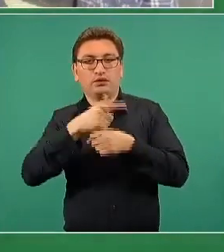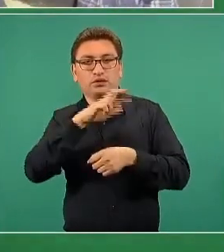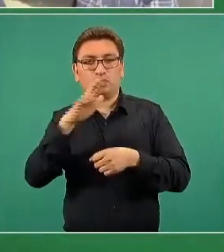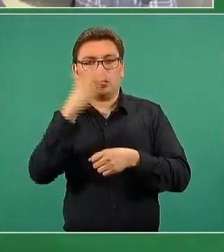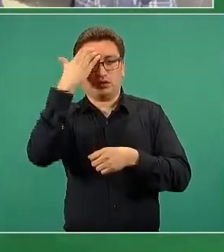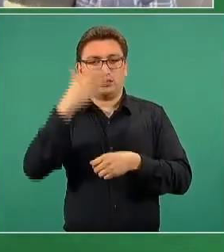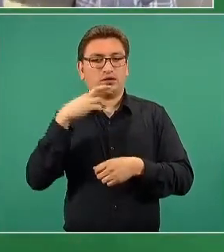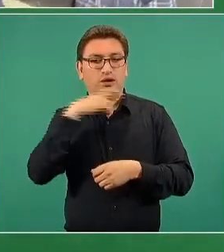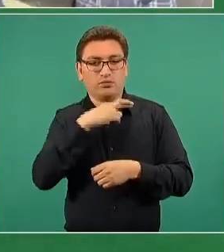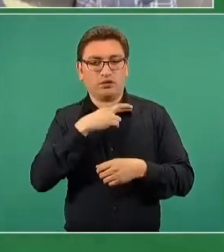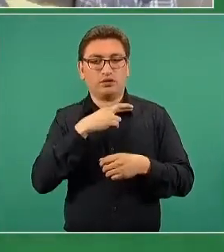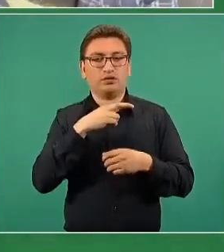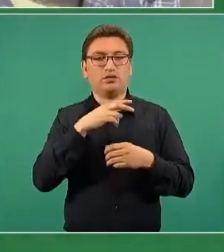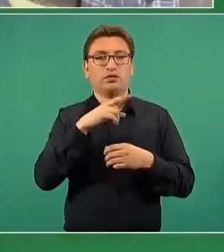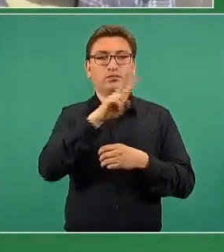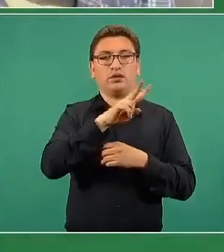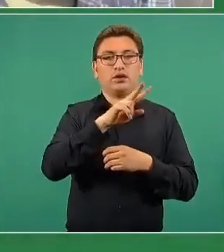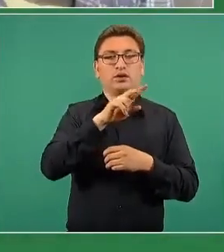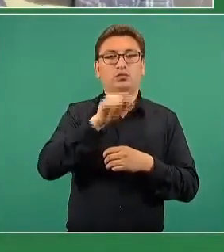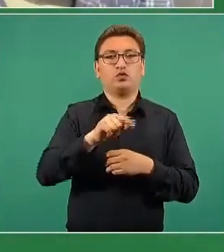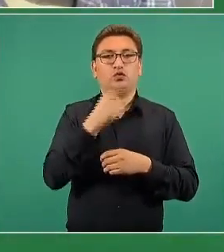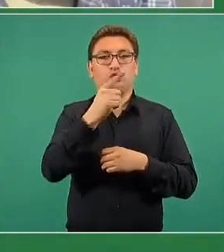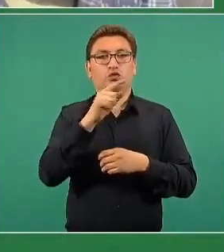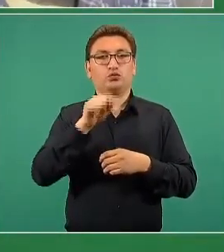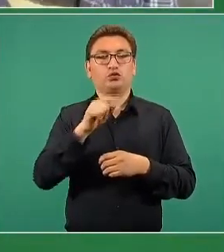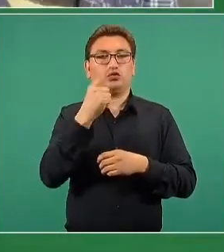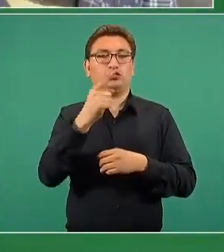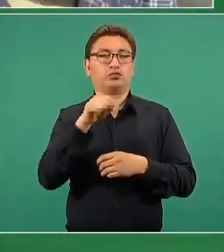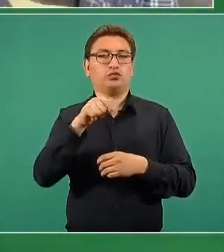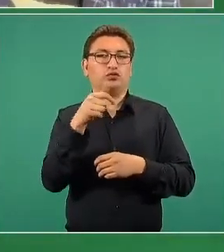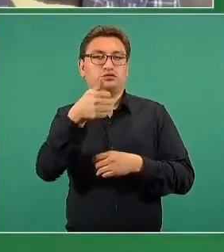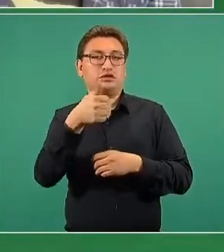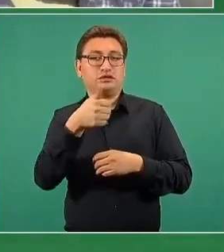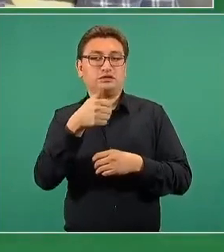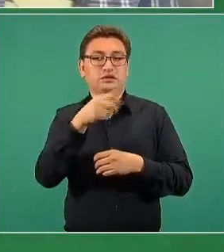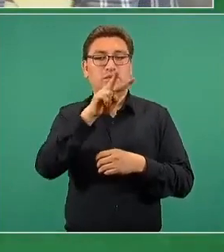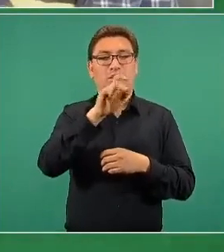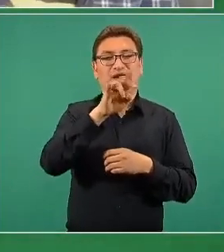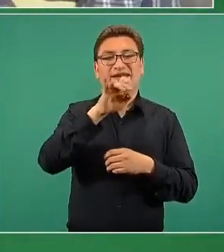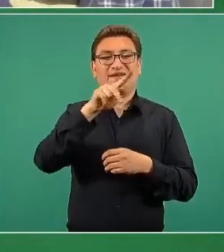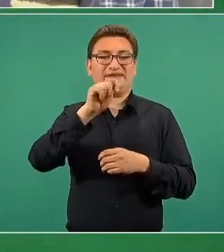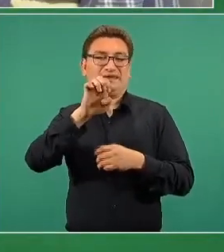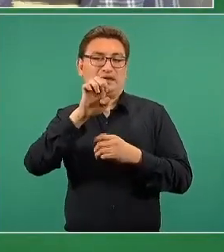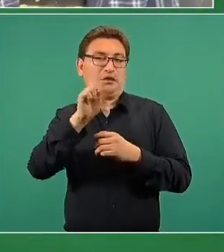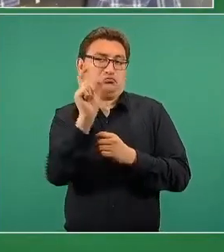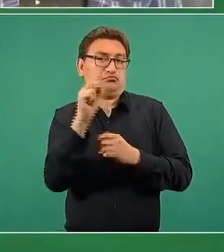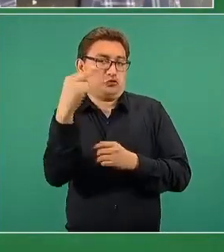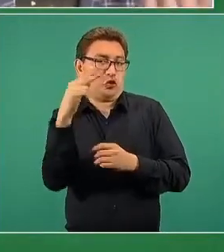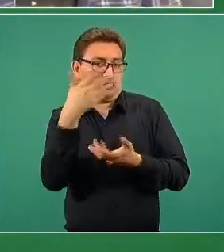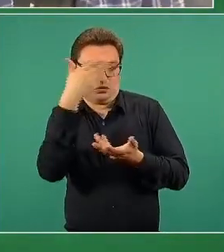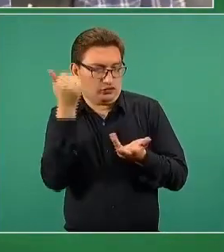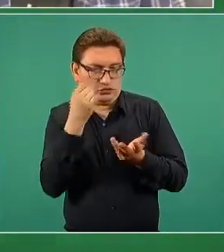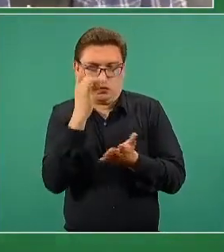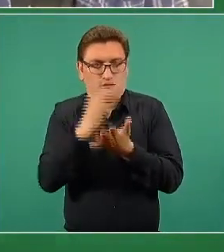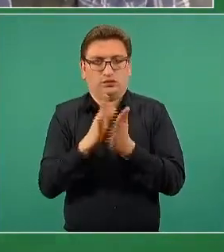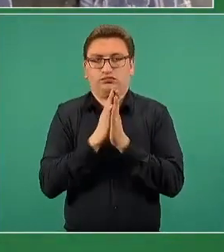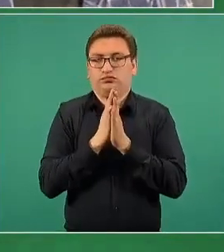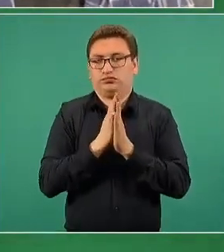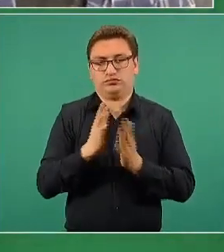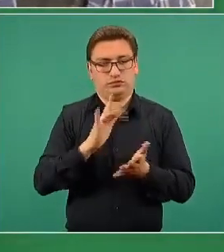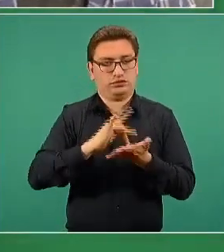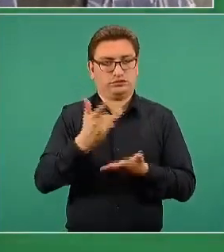que en vez de decir solo B.1.1.6 dijera variante tal, ¿no? Nada más. Muchas